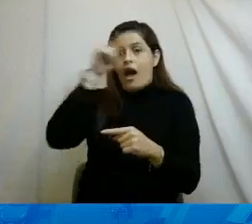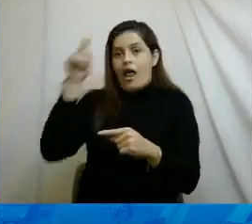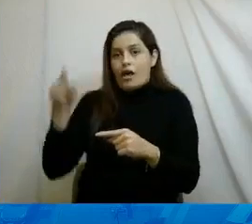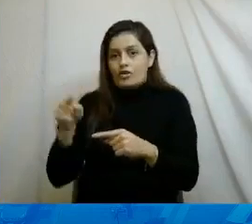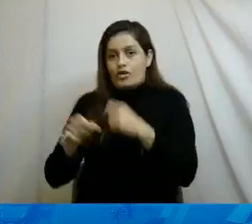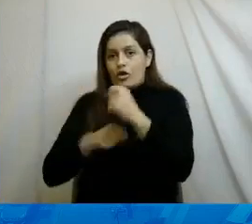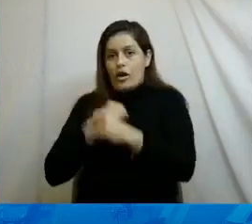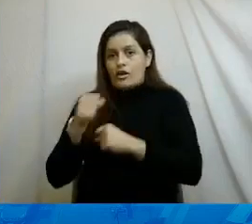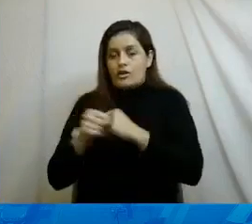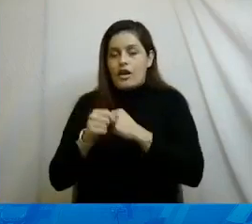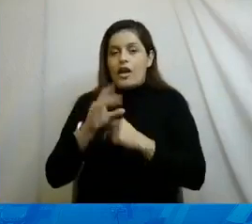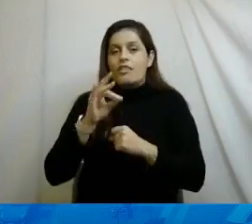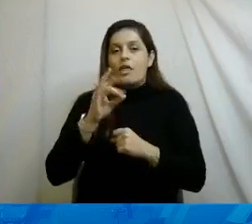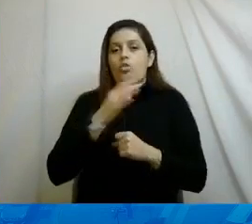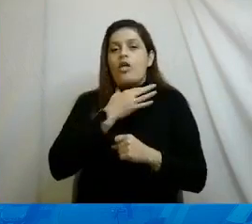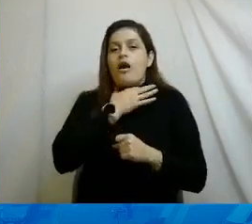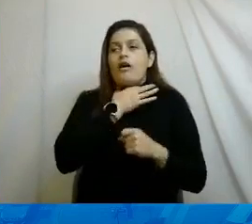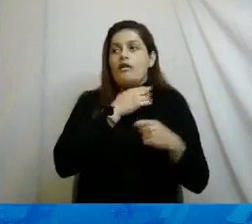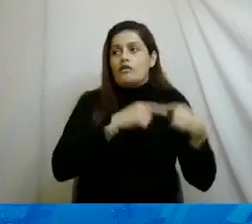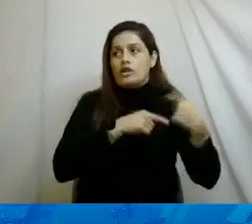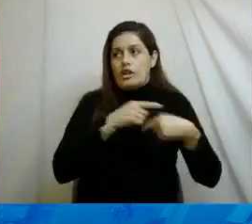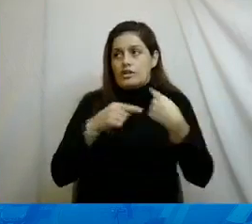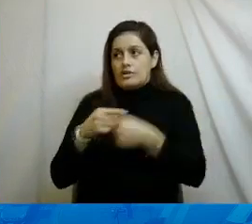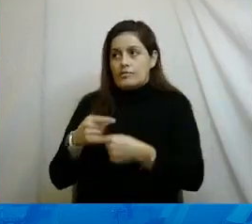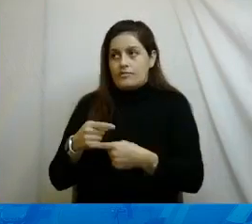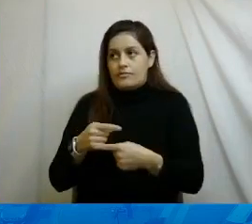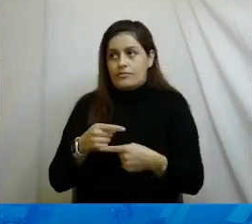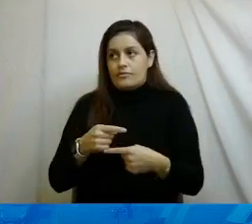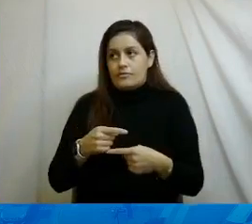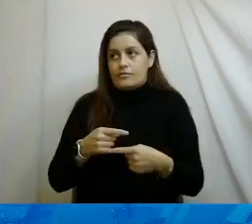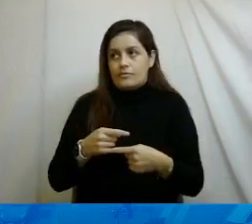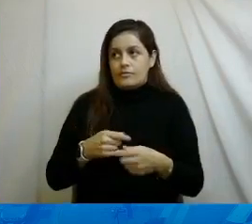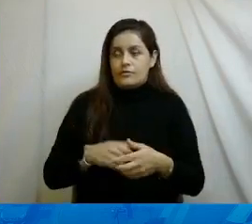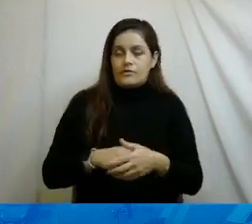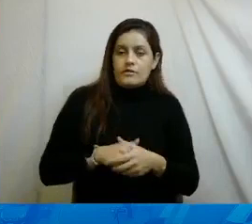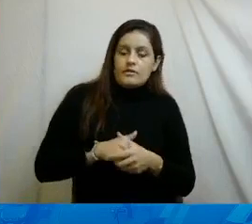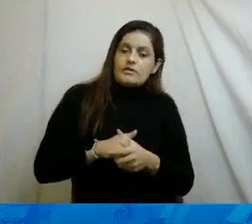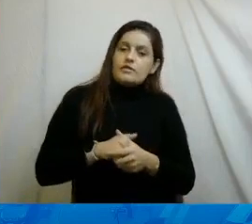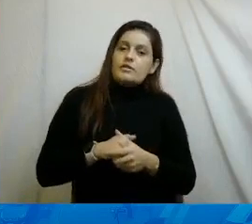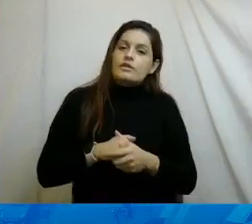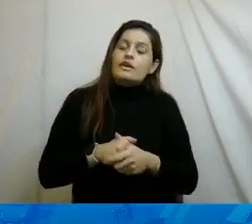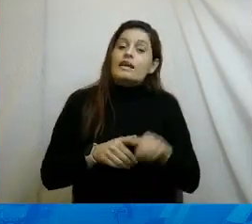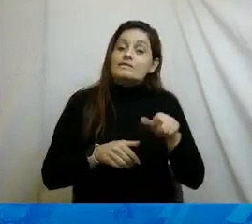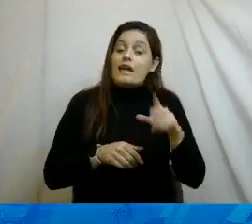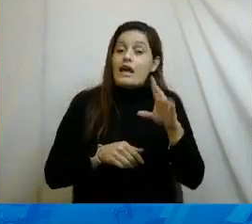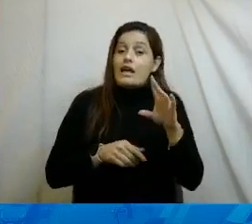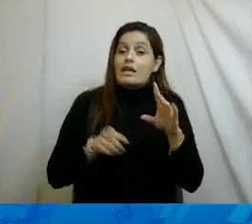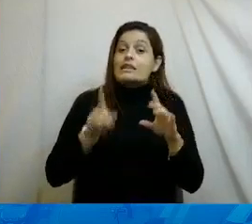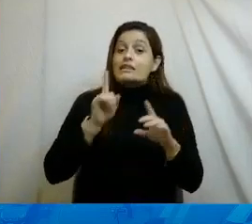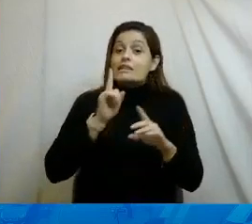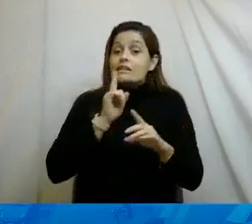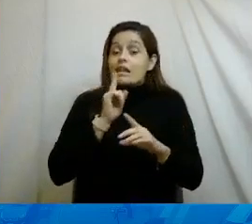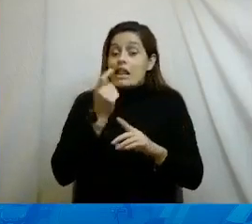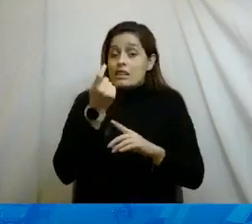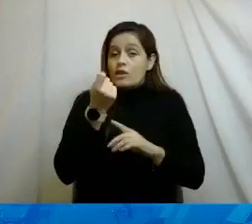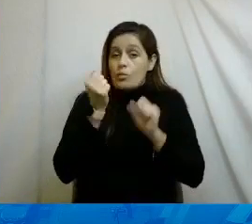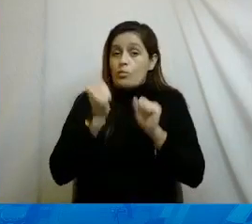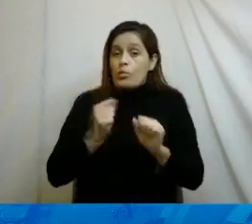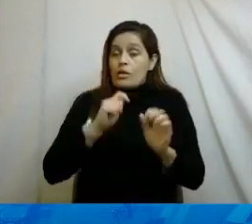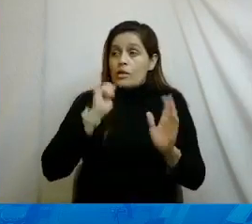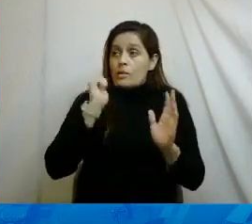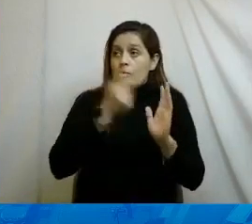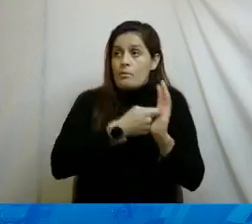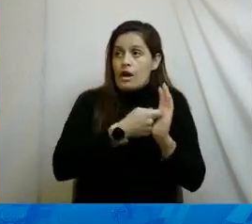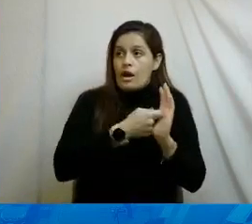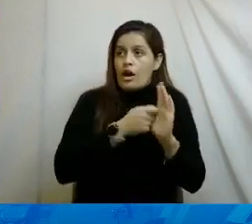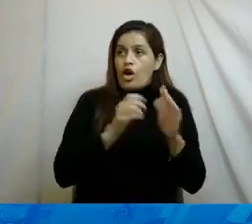En esa figura se registró. Es deuda que no está consolidada, es deuda que se tiene los recursos para pagar, es deuda de corto